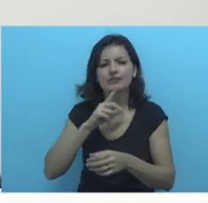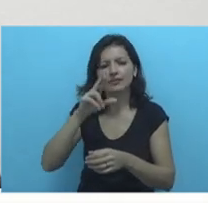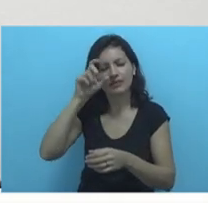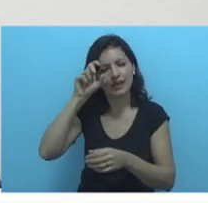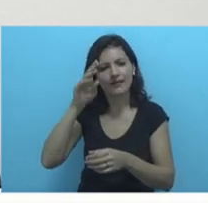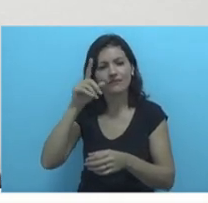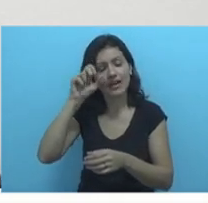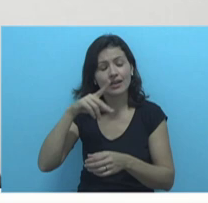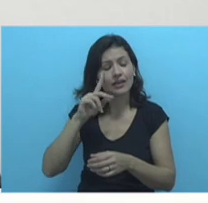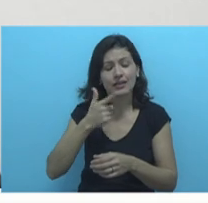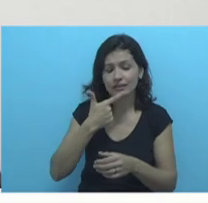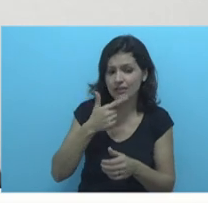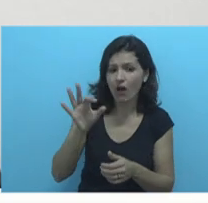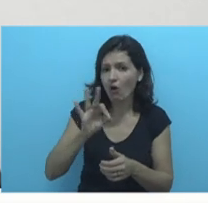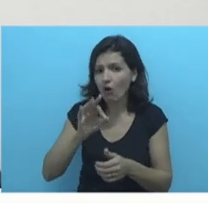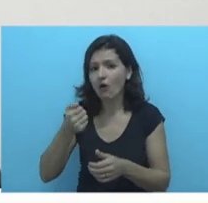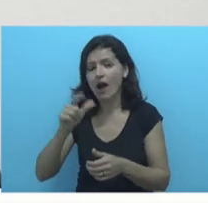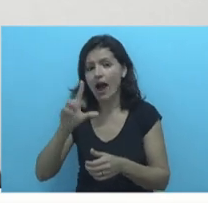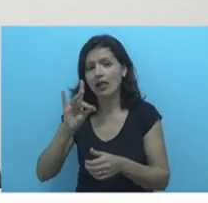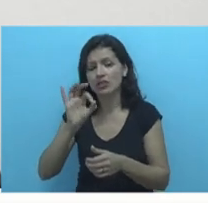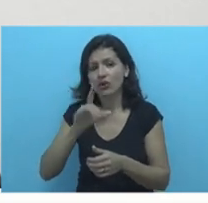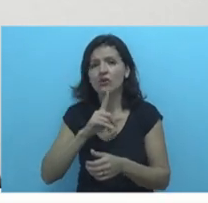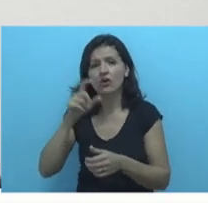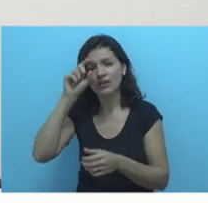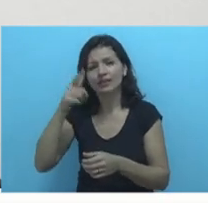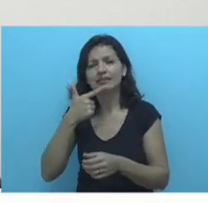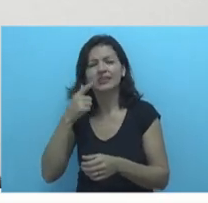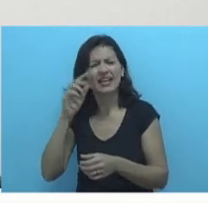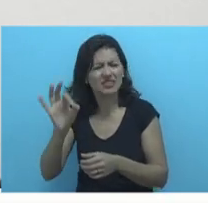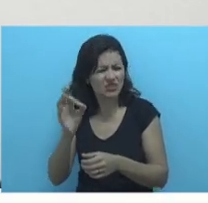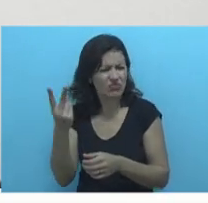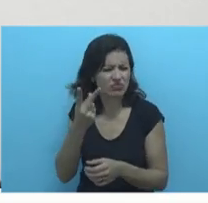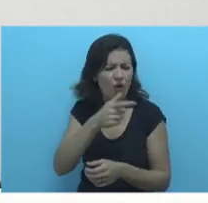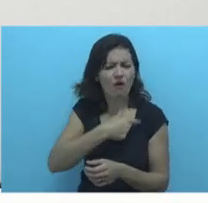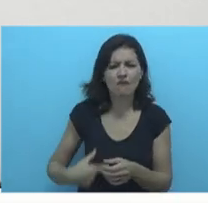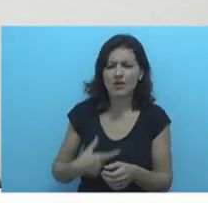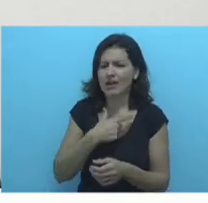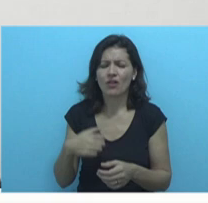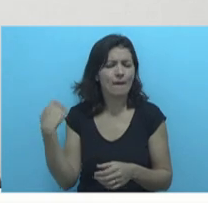gobernadores que dieron vuelta a la historia de la provincia.